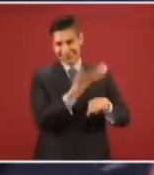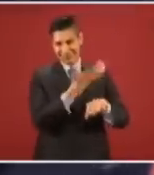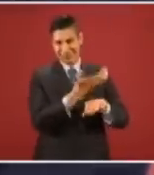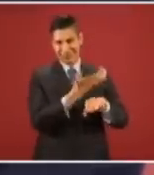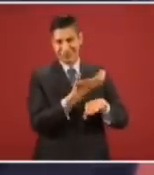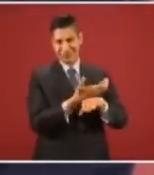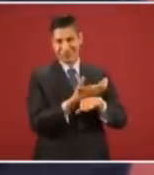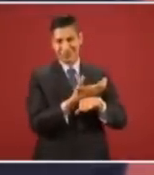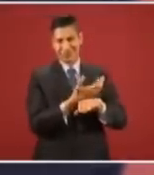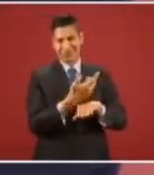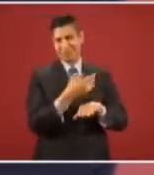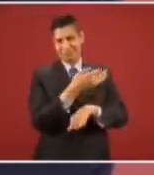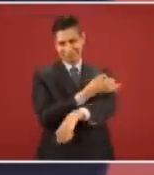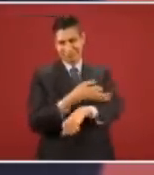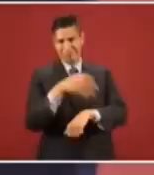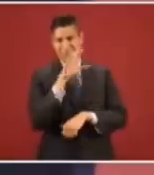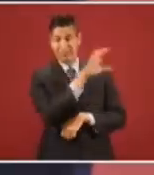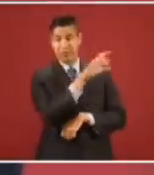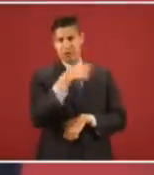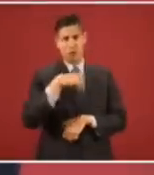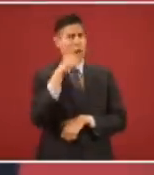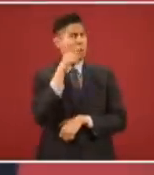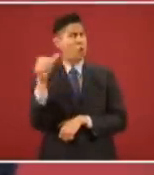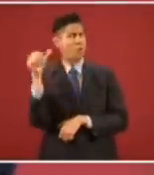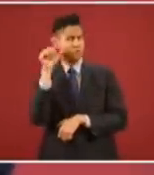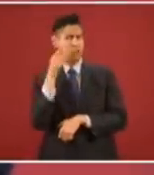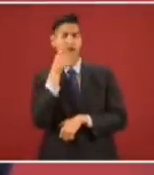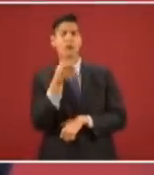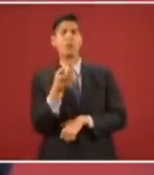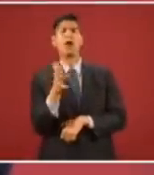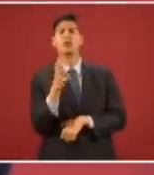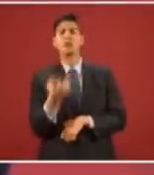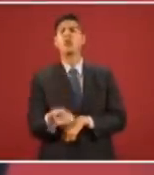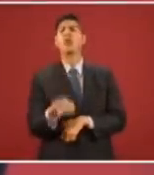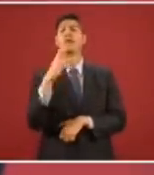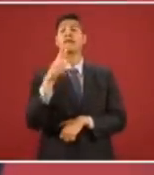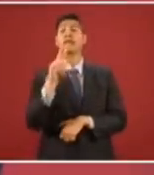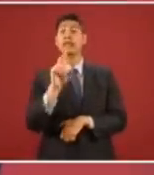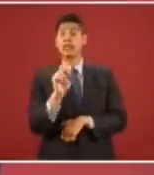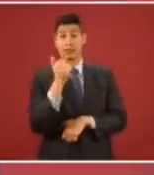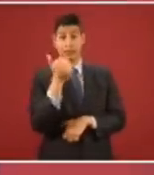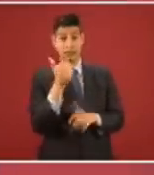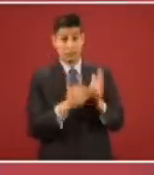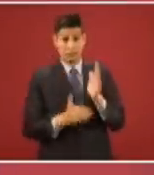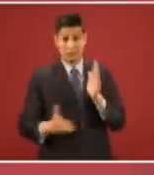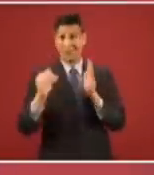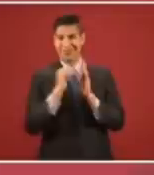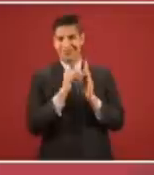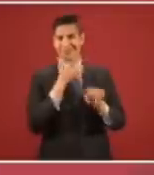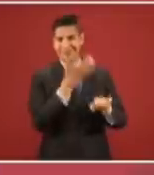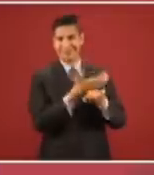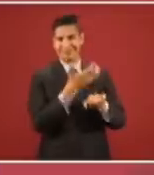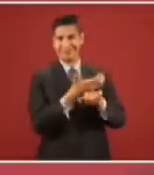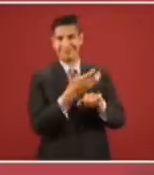comentaba yo que son 36 millones de mexicanos que están en Estados Unidos, tanto